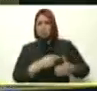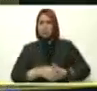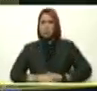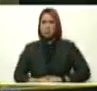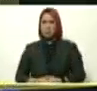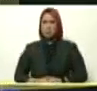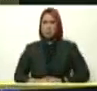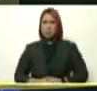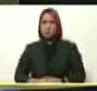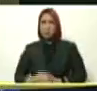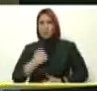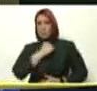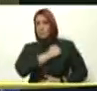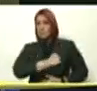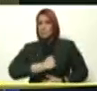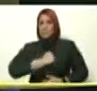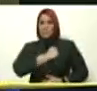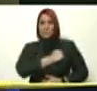Lo lamenté,